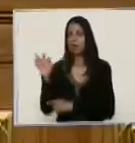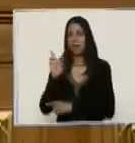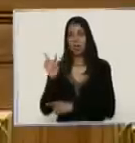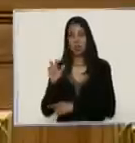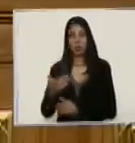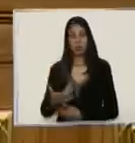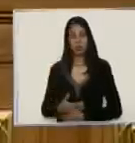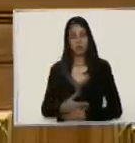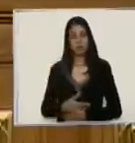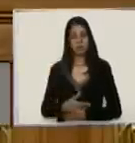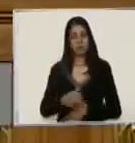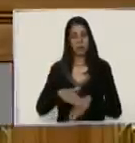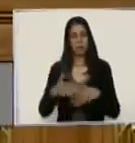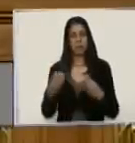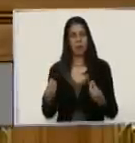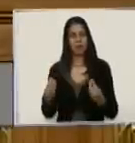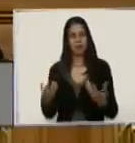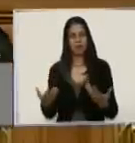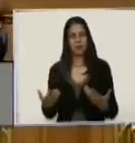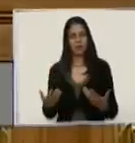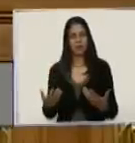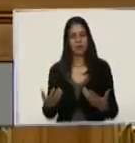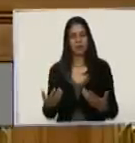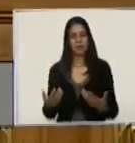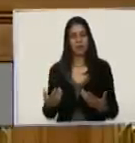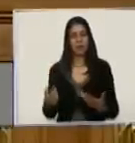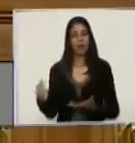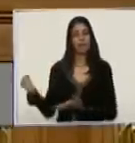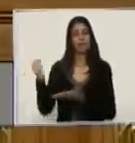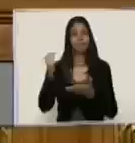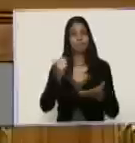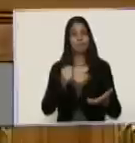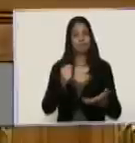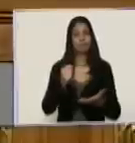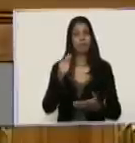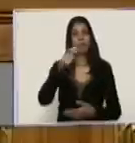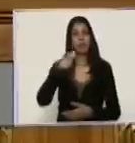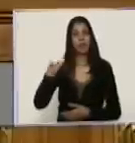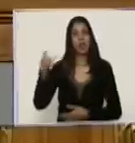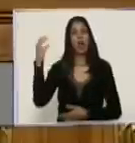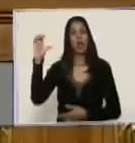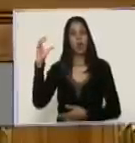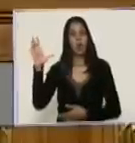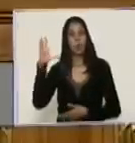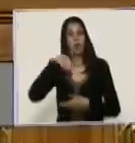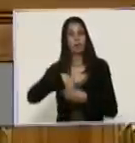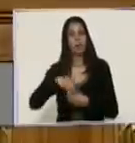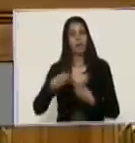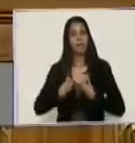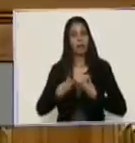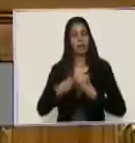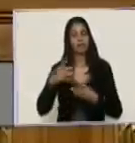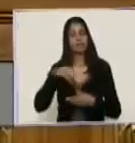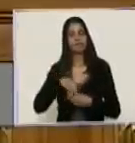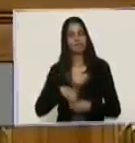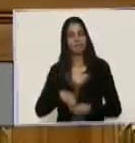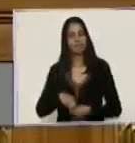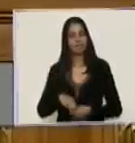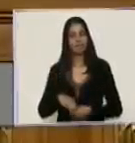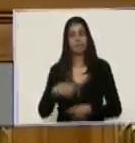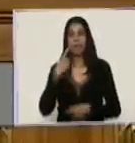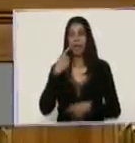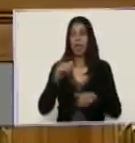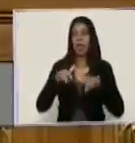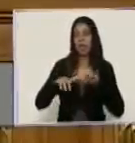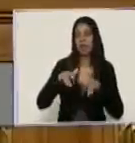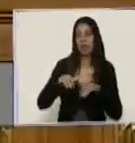para que la indemnización de los camaradas y los hermanos y las hermanas colombianas que están en nuestro país. Pero él vio muy viable, él